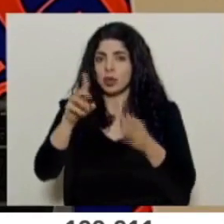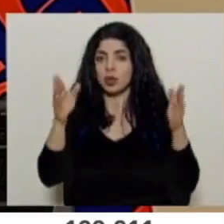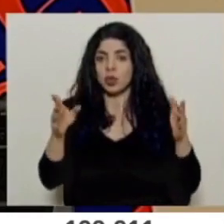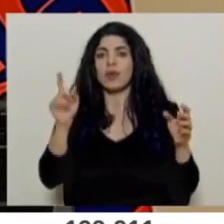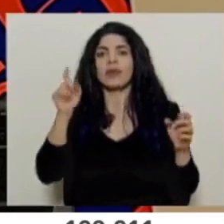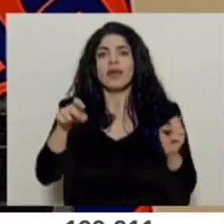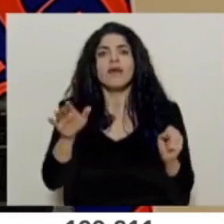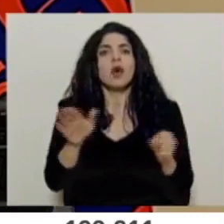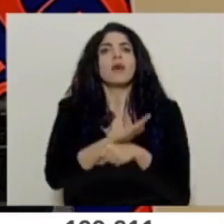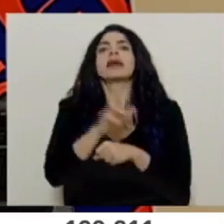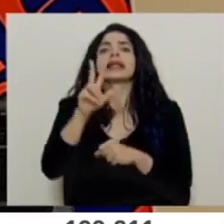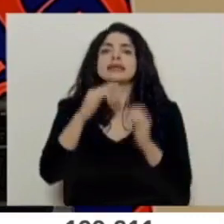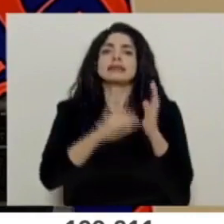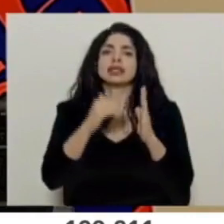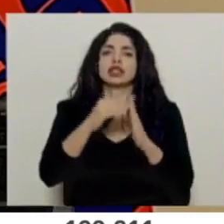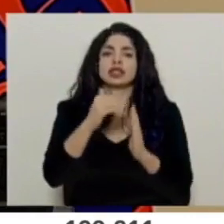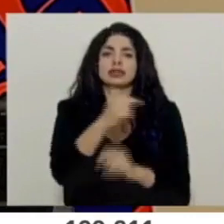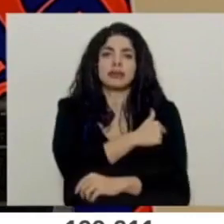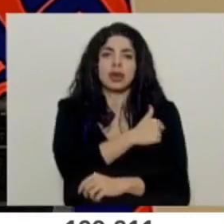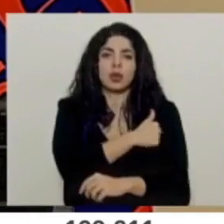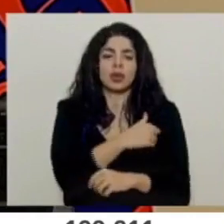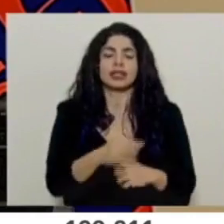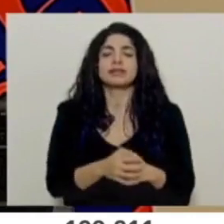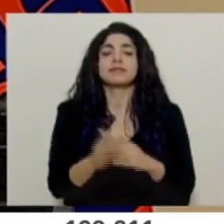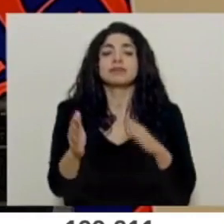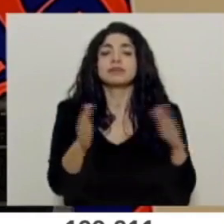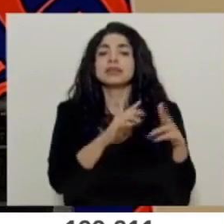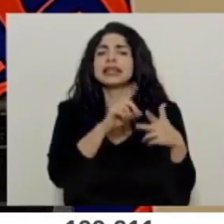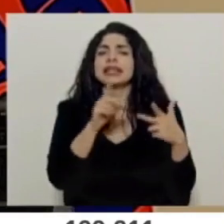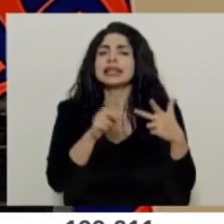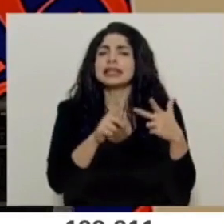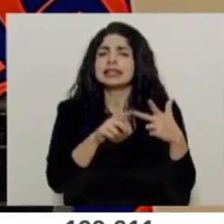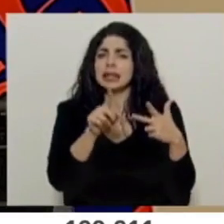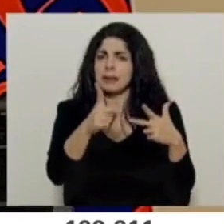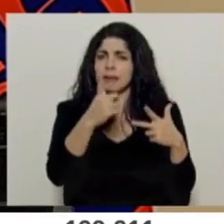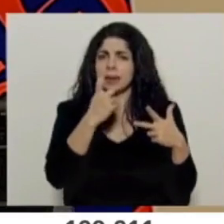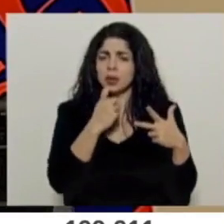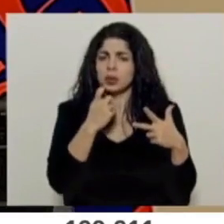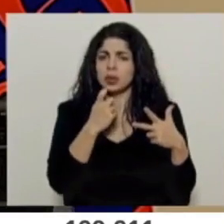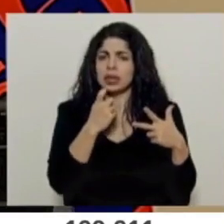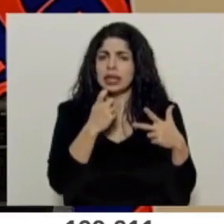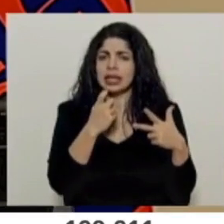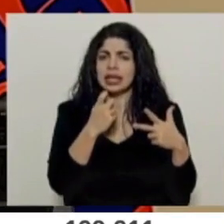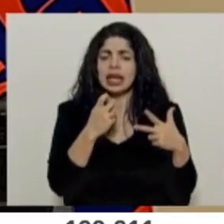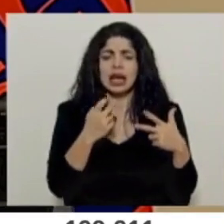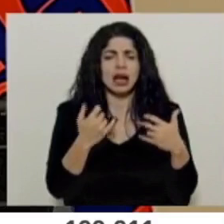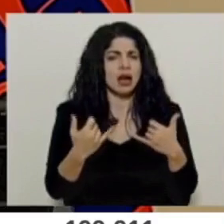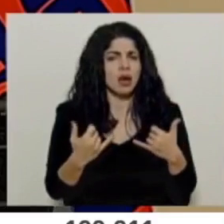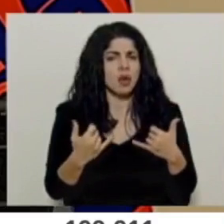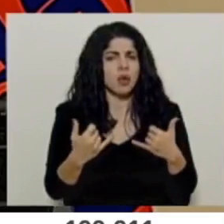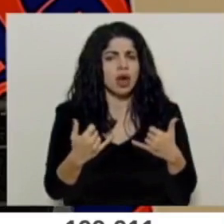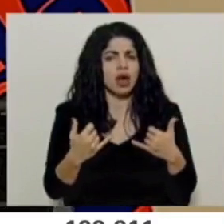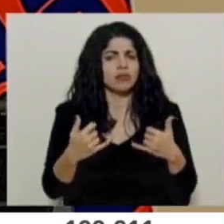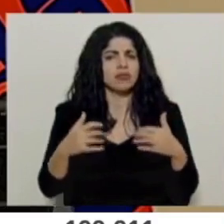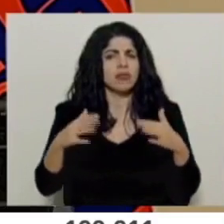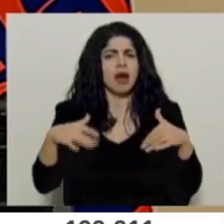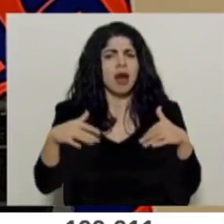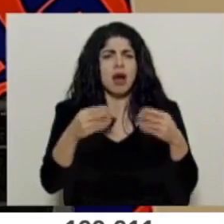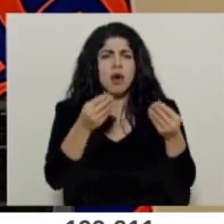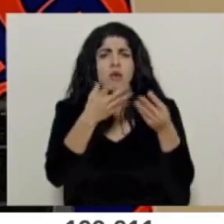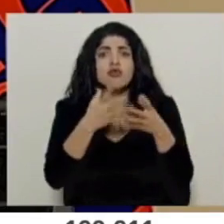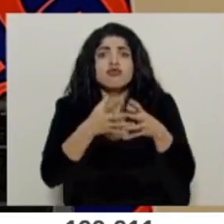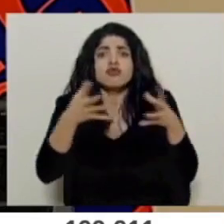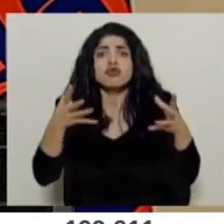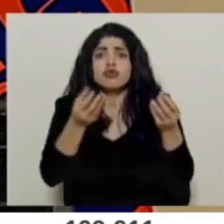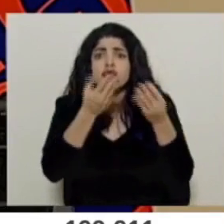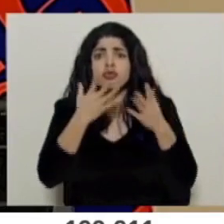de dosis. Y en el caso de la tercera pregunta, no tenemos reportes significativos. De